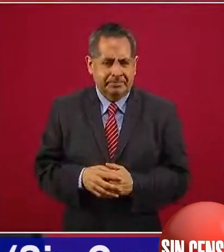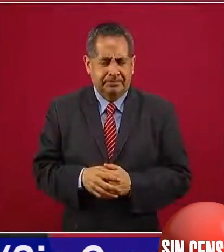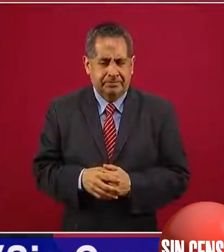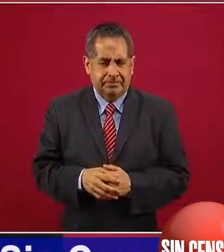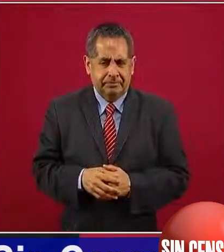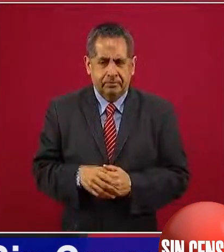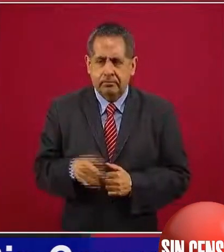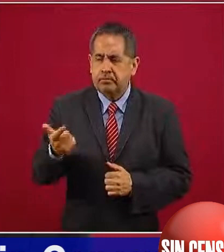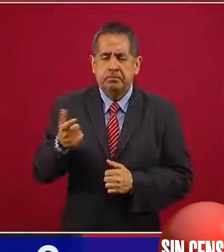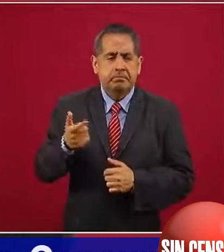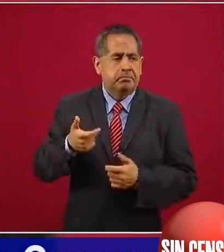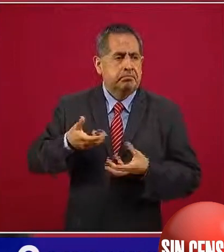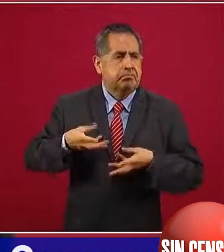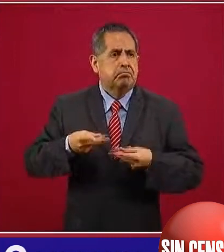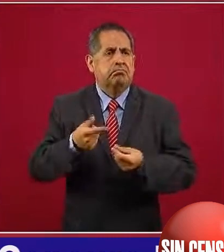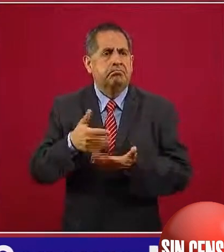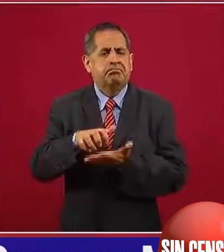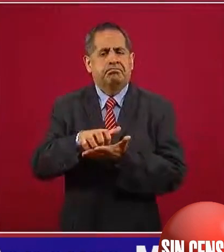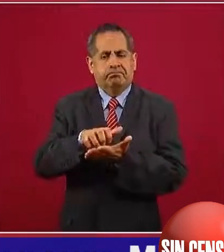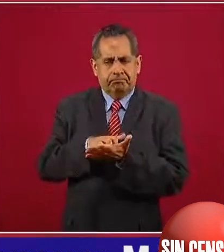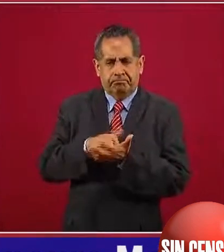nos vamos a ahorrar